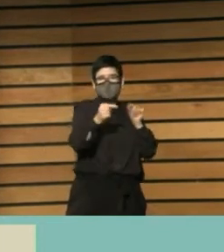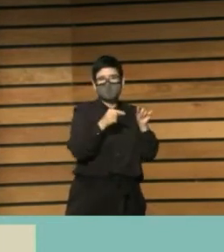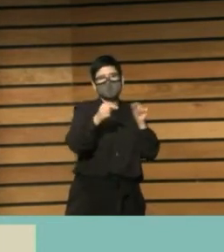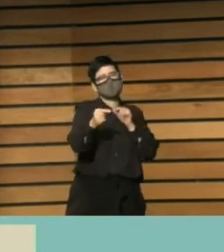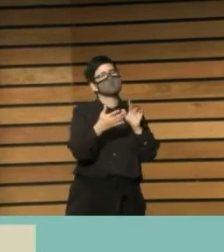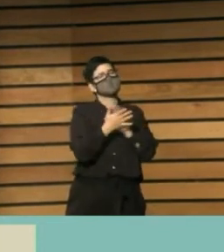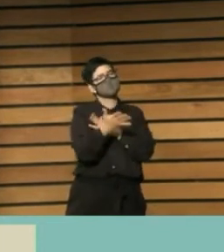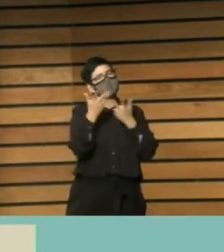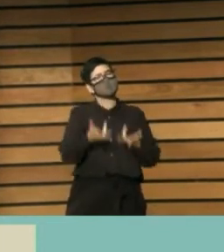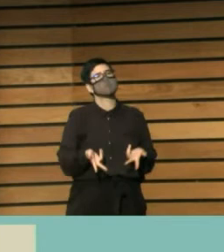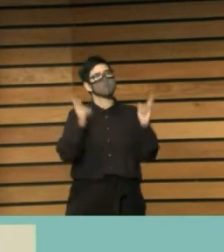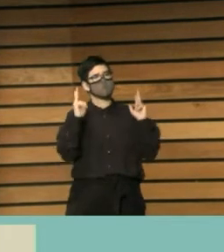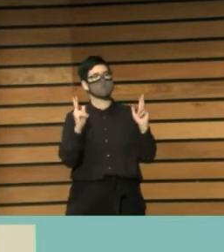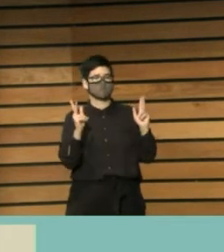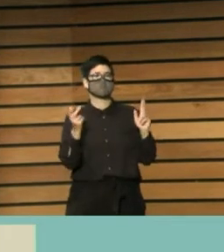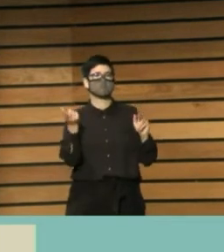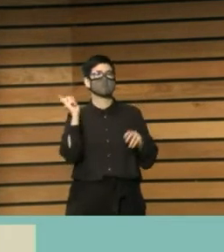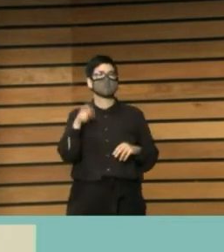públicos, que esta es